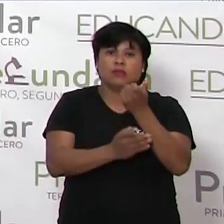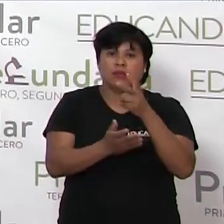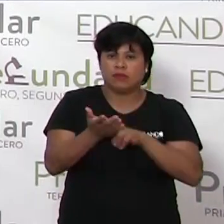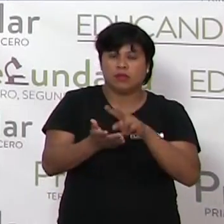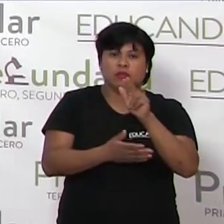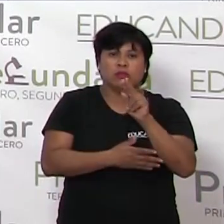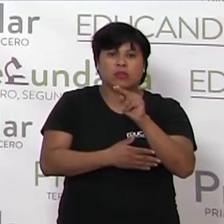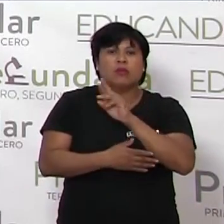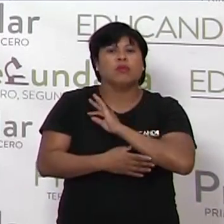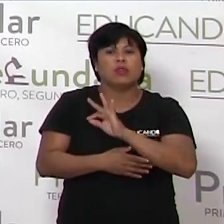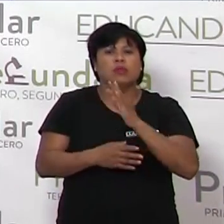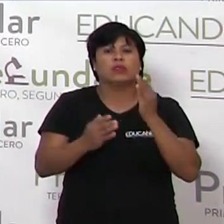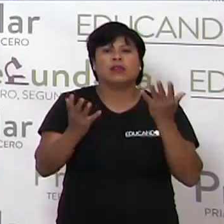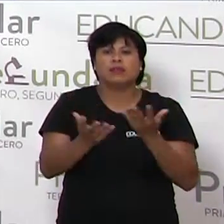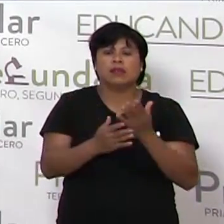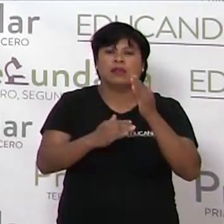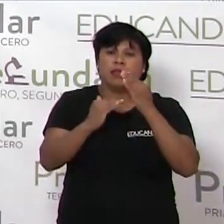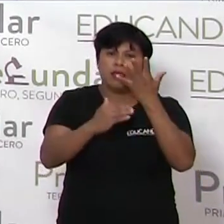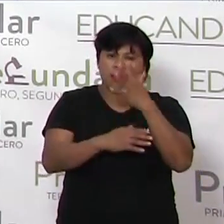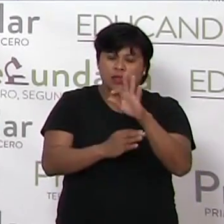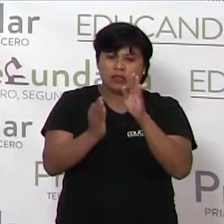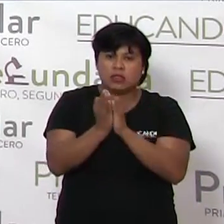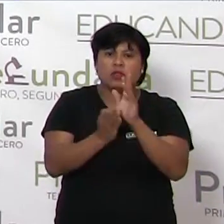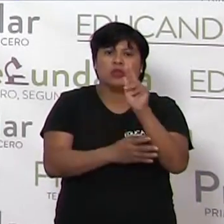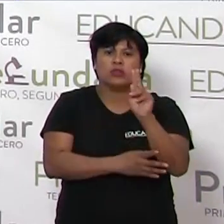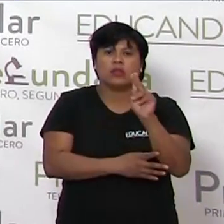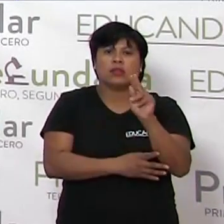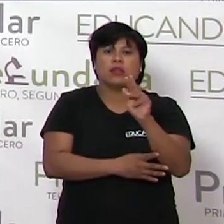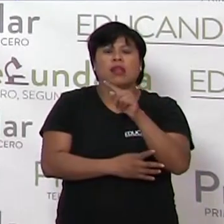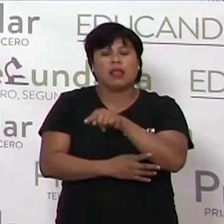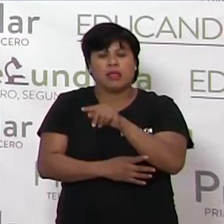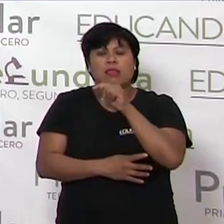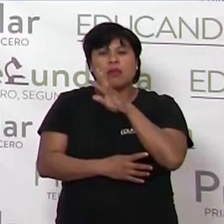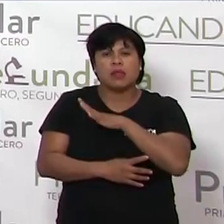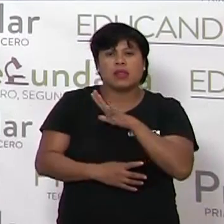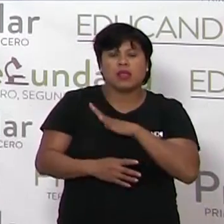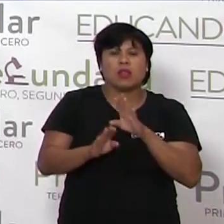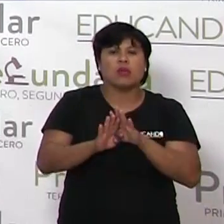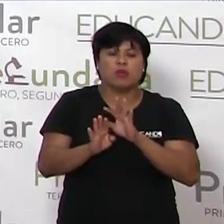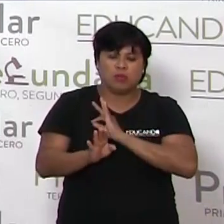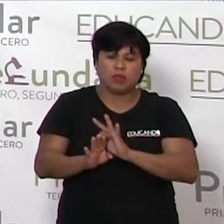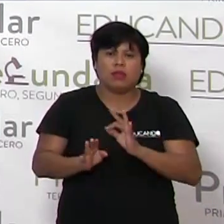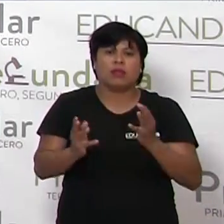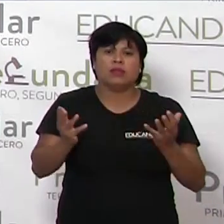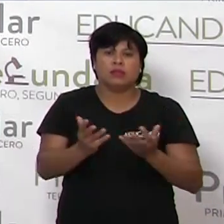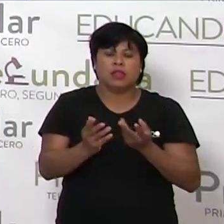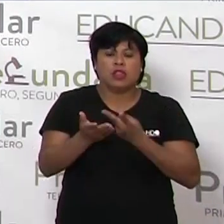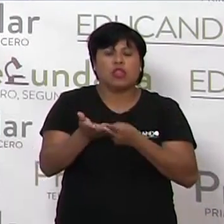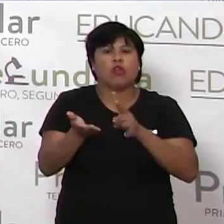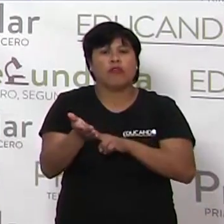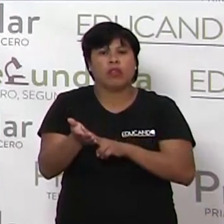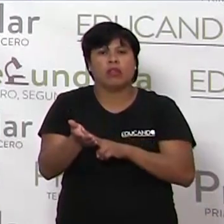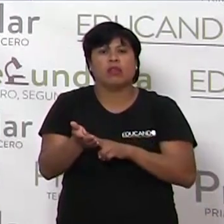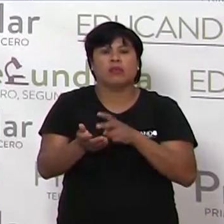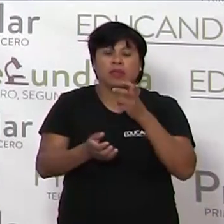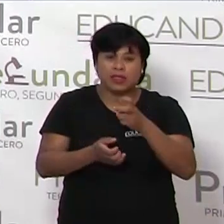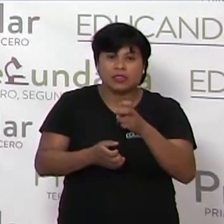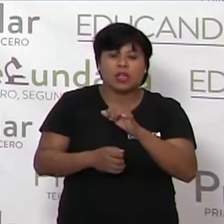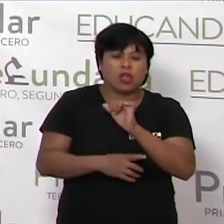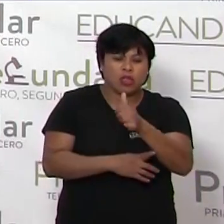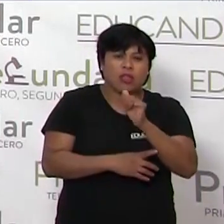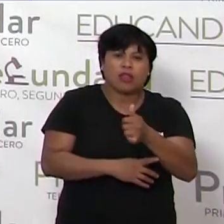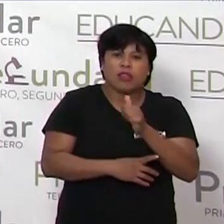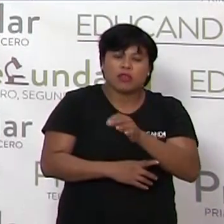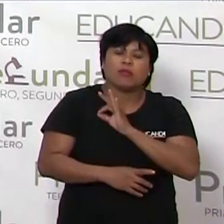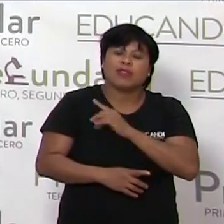tortas cuestan 80 pesos. De ahí podemos establecer, si 10 tortas cuestan 80, aquí también hay una relación que sería el doble, pero